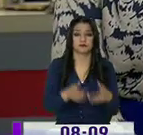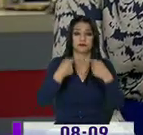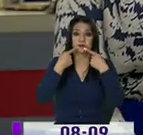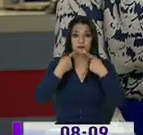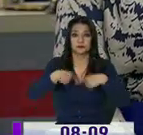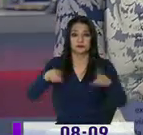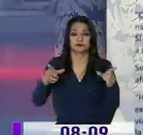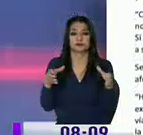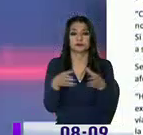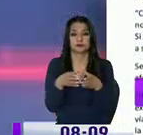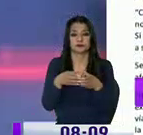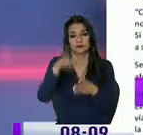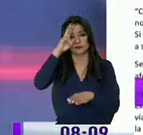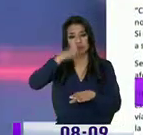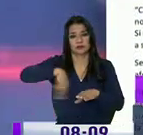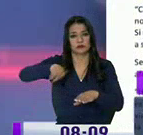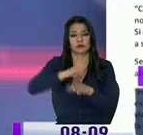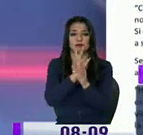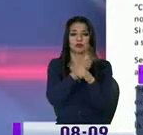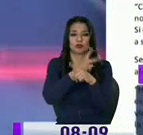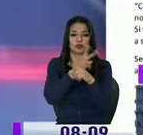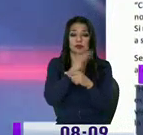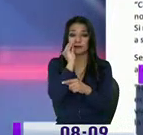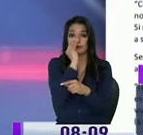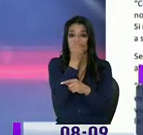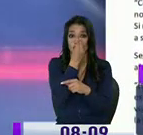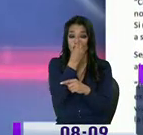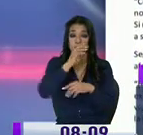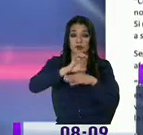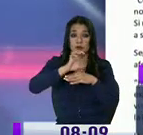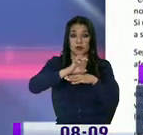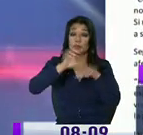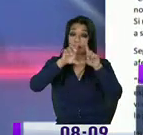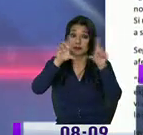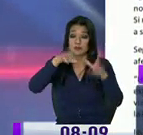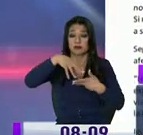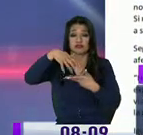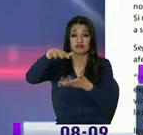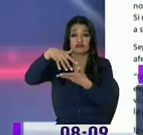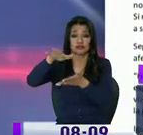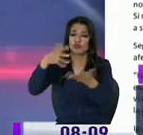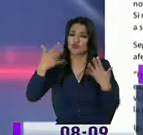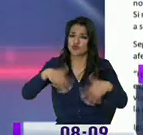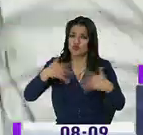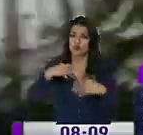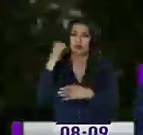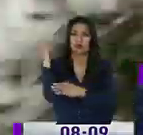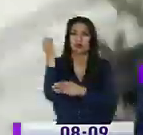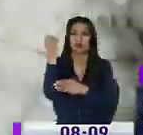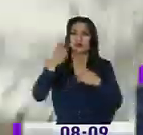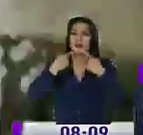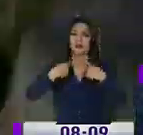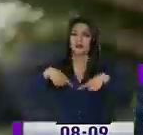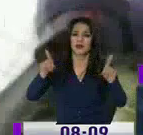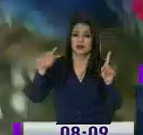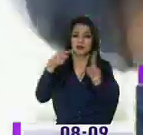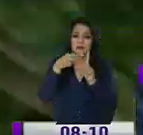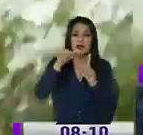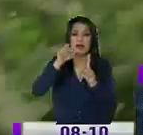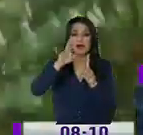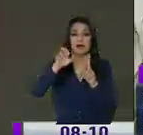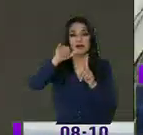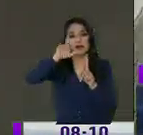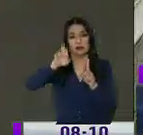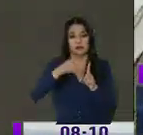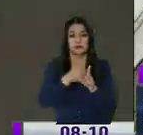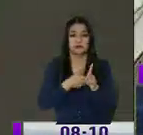la Asociación Nacional de Productores y Exportadores de Flores del Ecuador, Expo Flores, se declaró en estado de emergencia. Alejandro Martínez, presidente